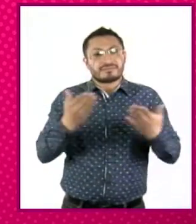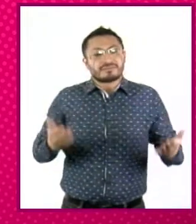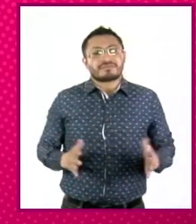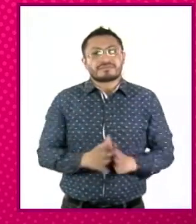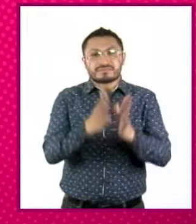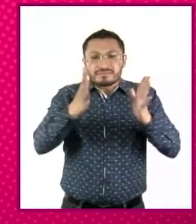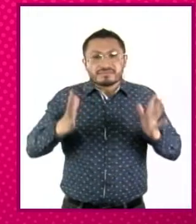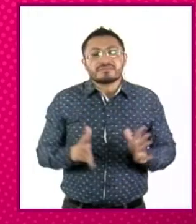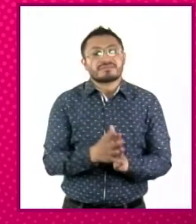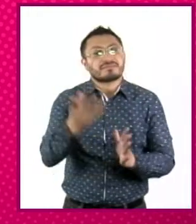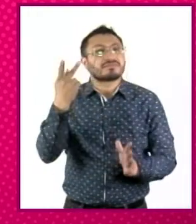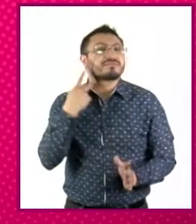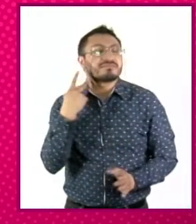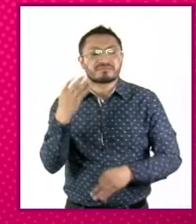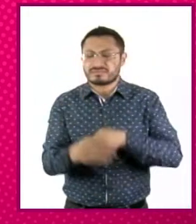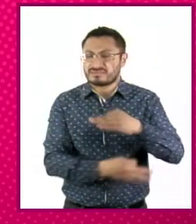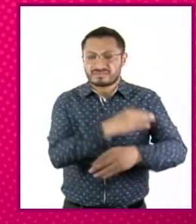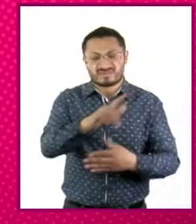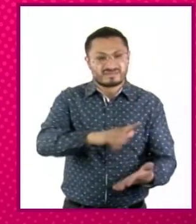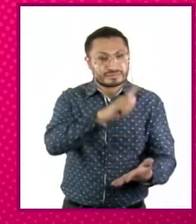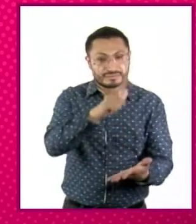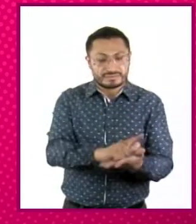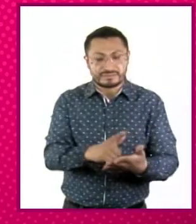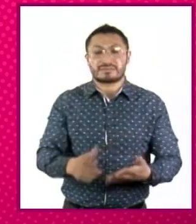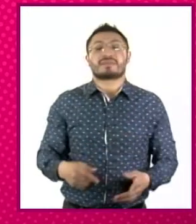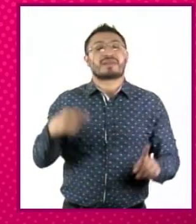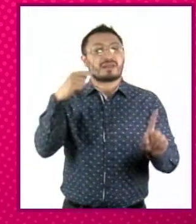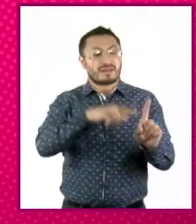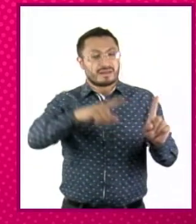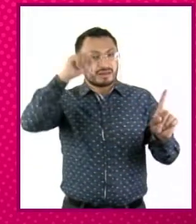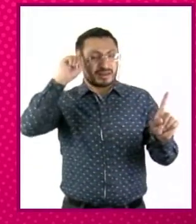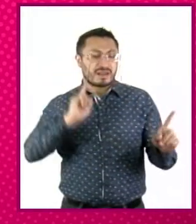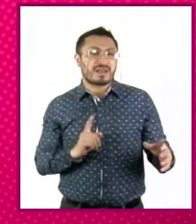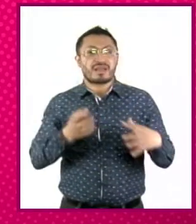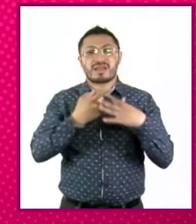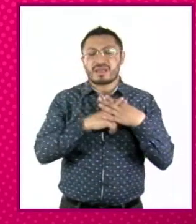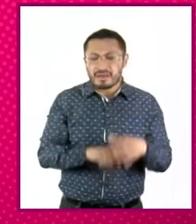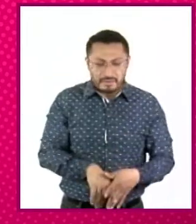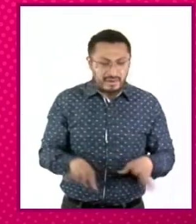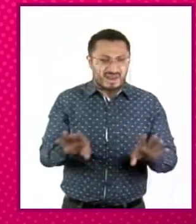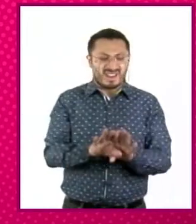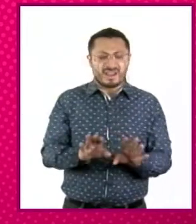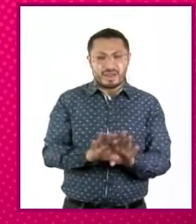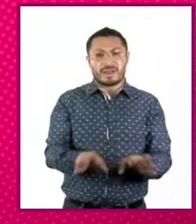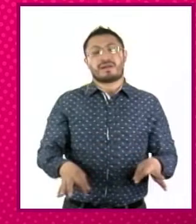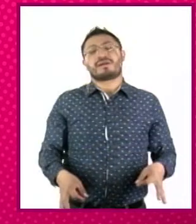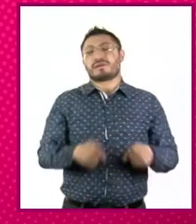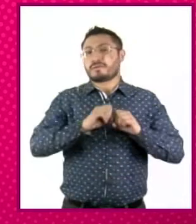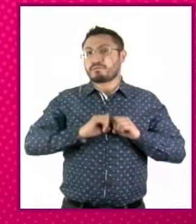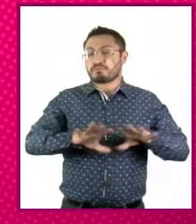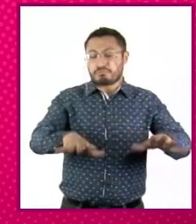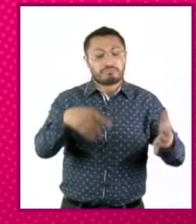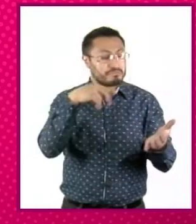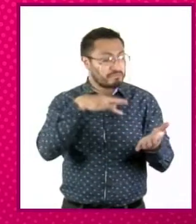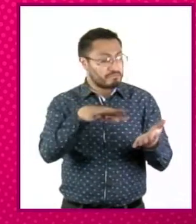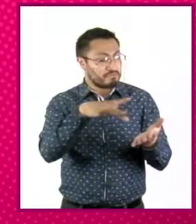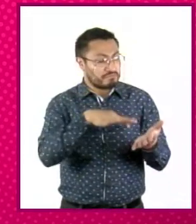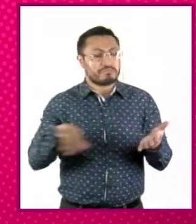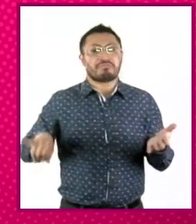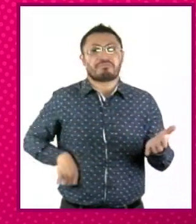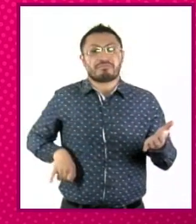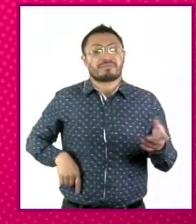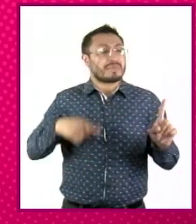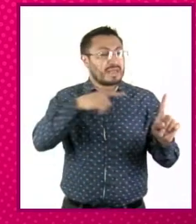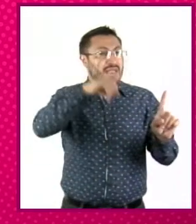esfera privada. Y ella comienza, el preámbulo de la declaración es muy interesante porque ella comienza